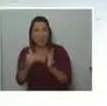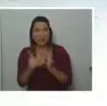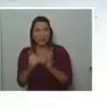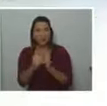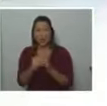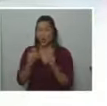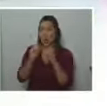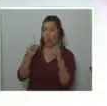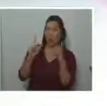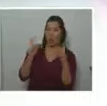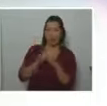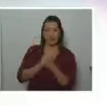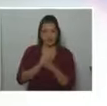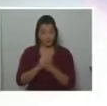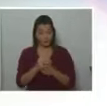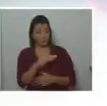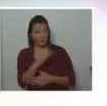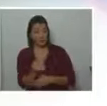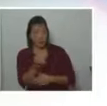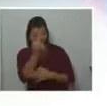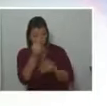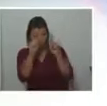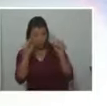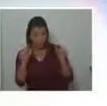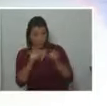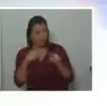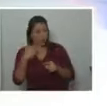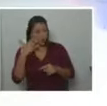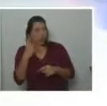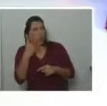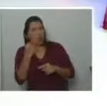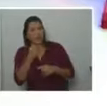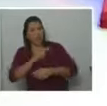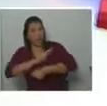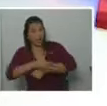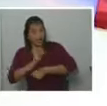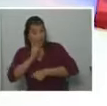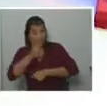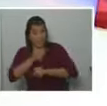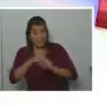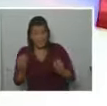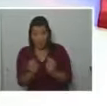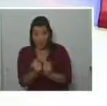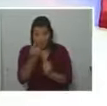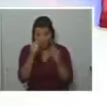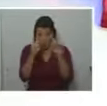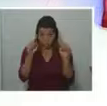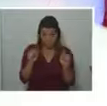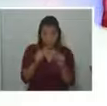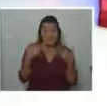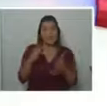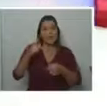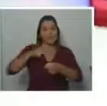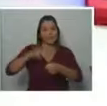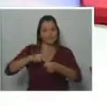colones. Imagínate. Meli, y una fracción, yo no sé cuánta lotería he comprado para mañana, pero con una fracción que la gente compre ya está participando en el